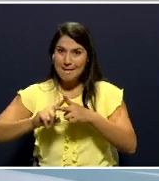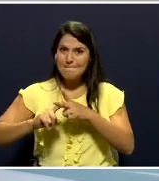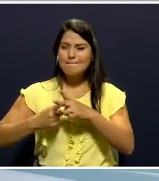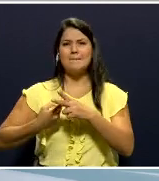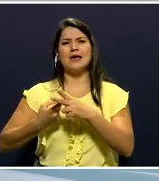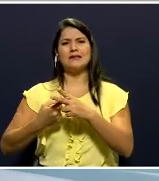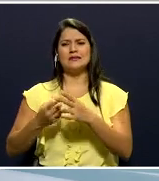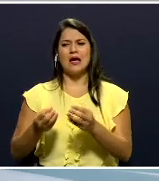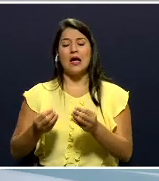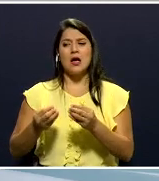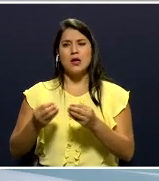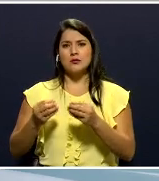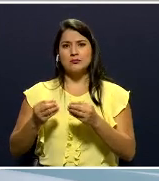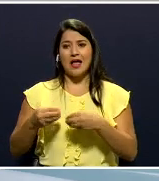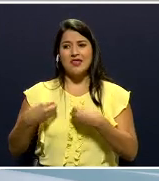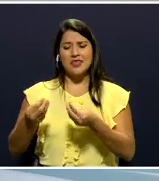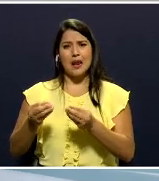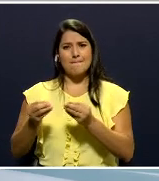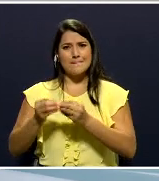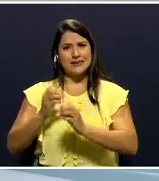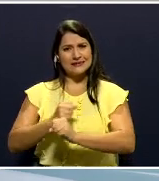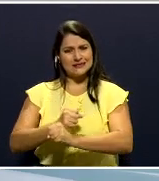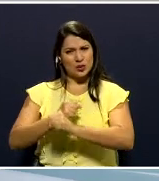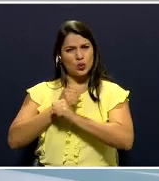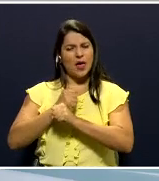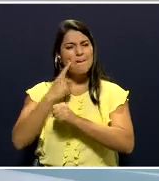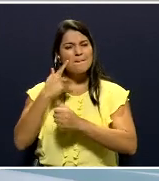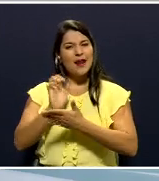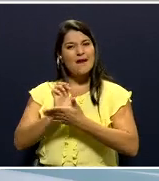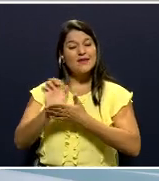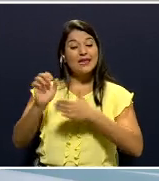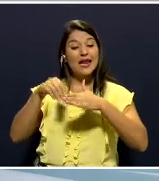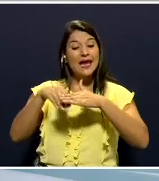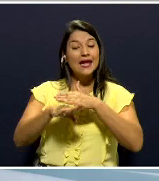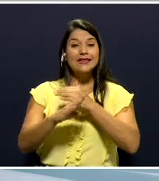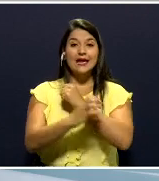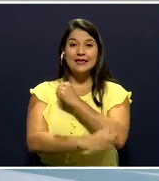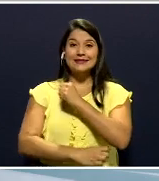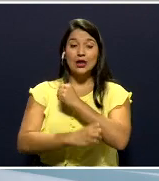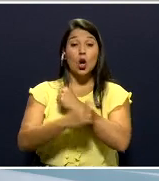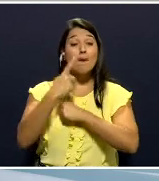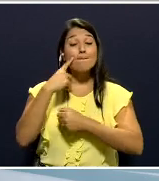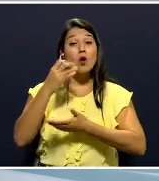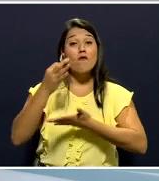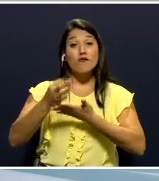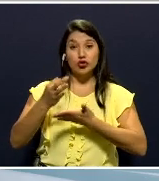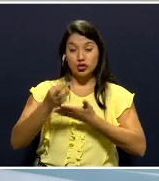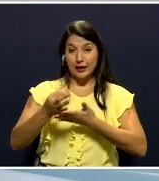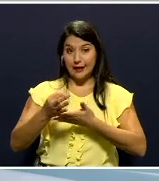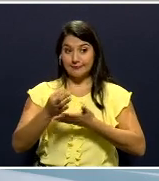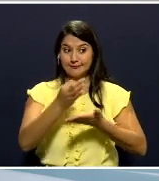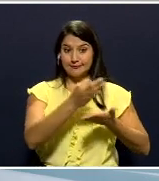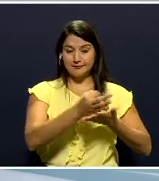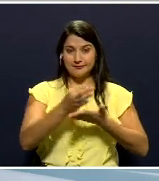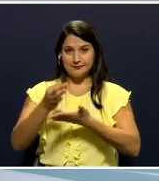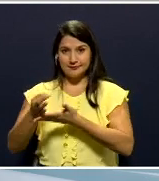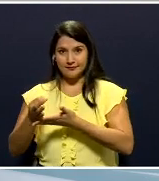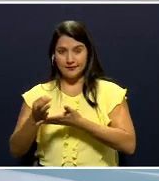la seguridad para evitar el ingreso de extranjeros por puntos ciegos en las fronteras terrestres.